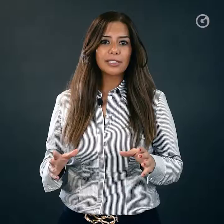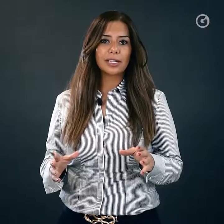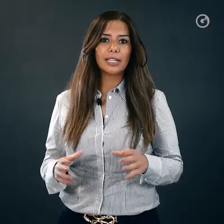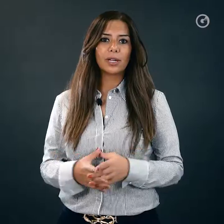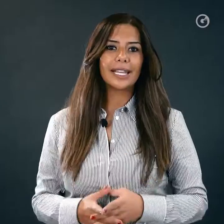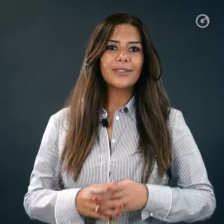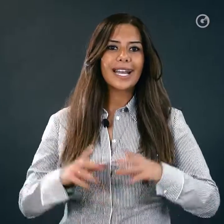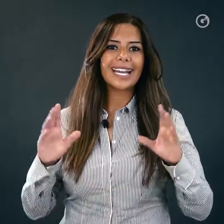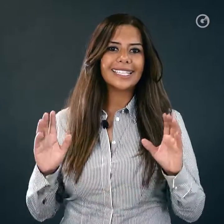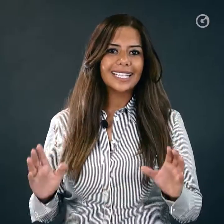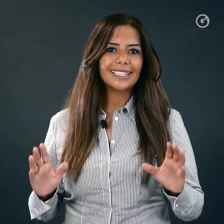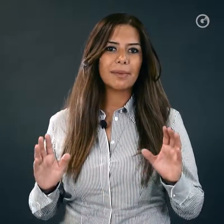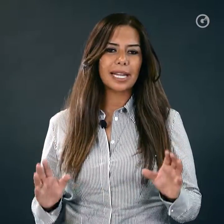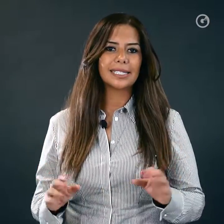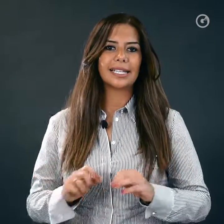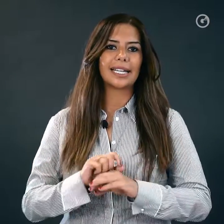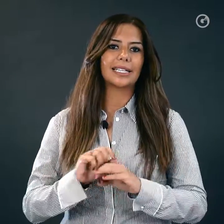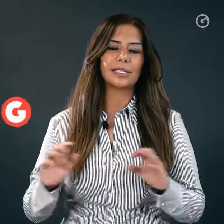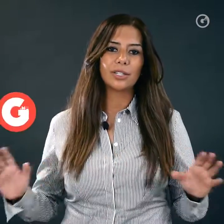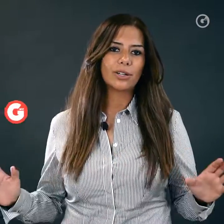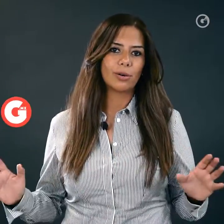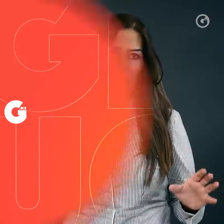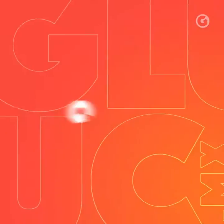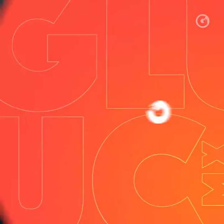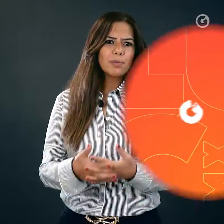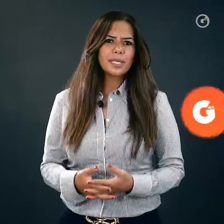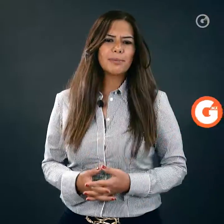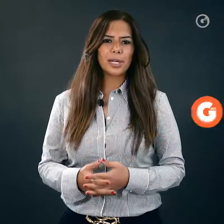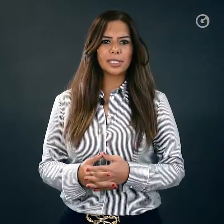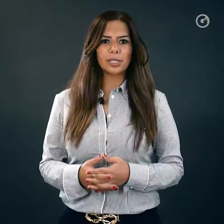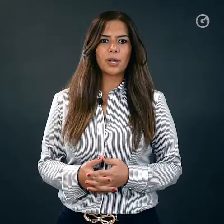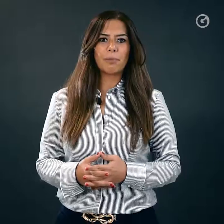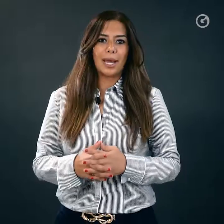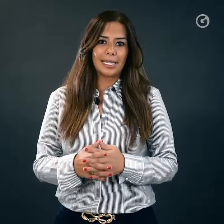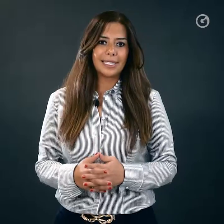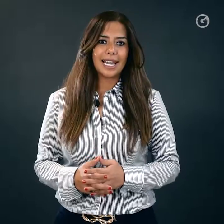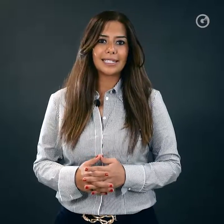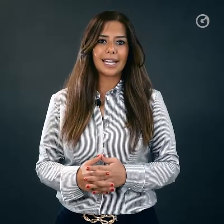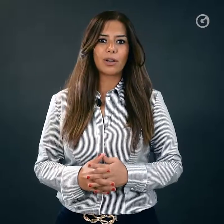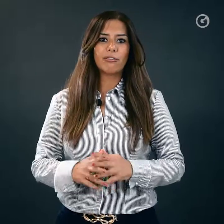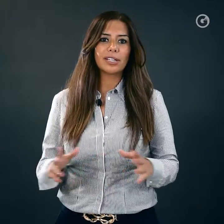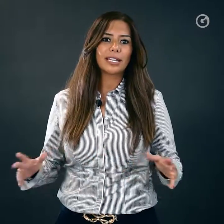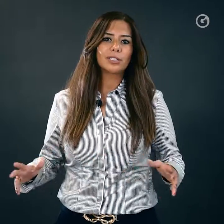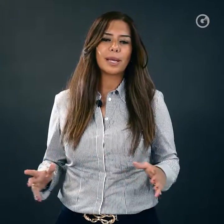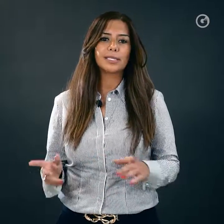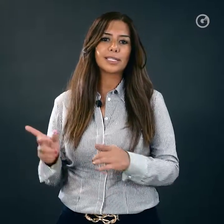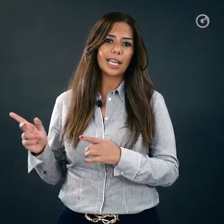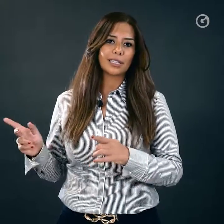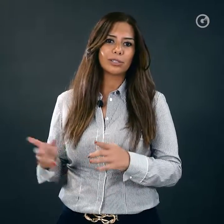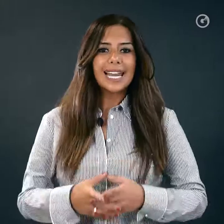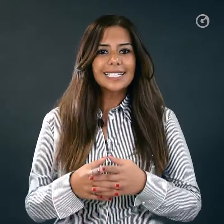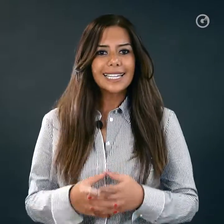las monedas frente al dólar y una creciente amenaza de recesión global. Aunque en un principio la situación parecía estar confinada a los